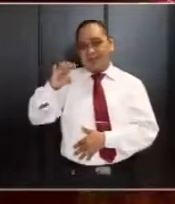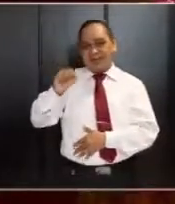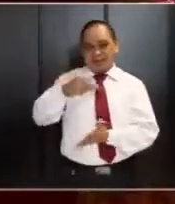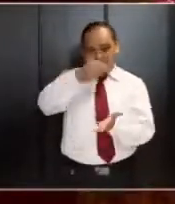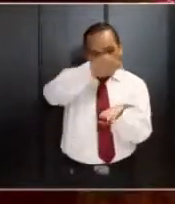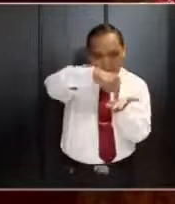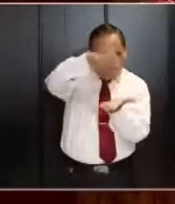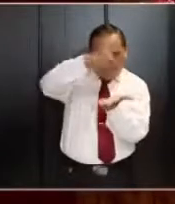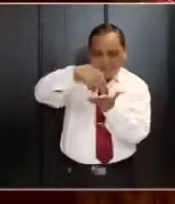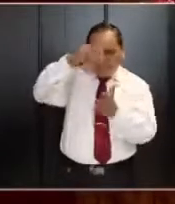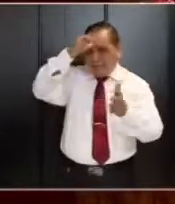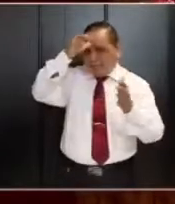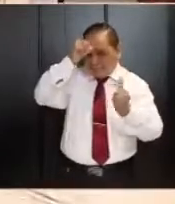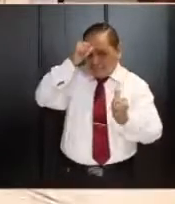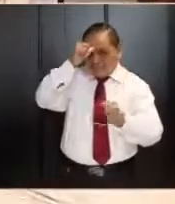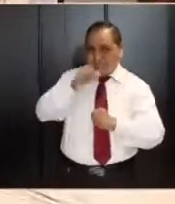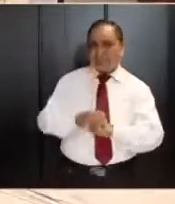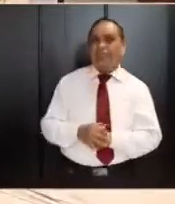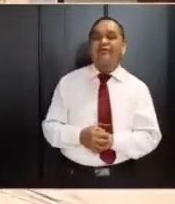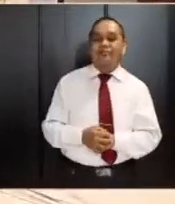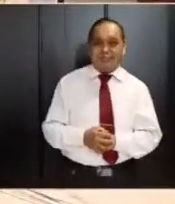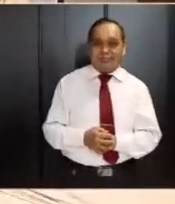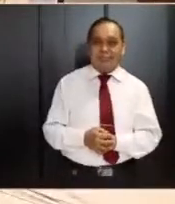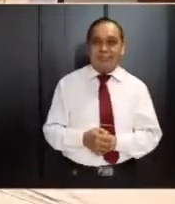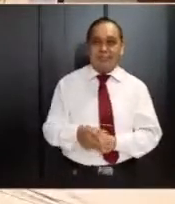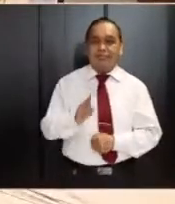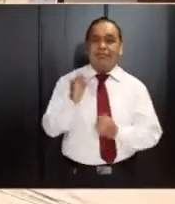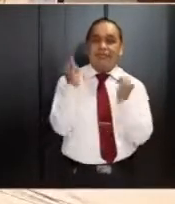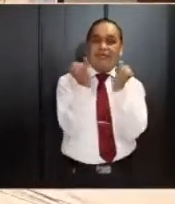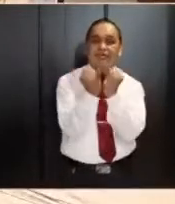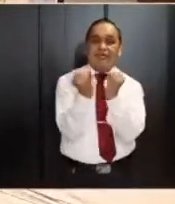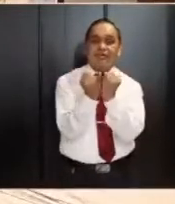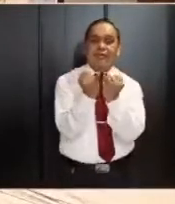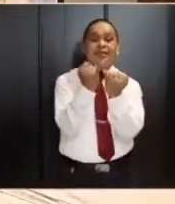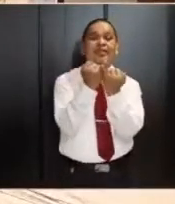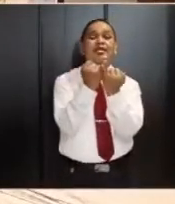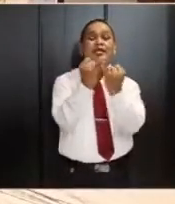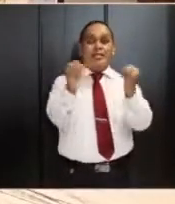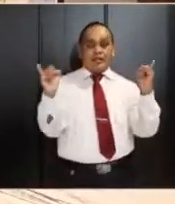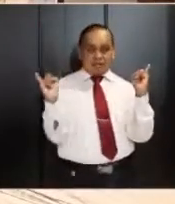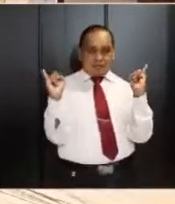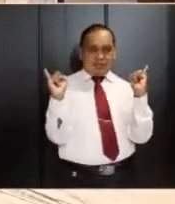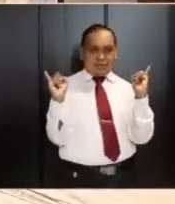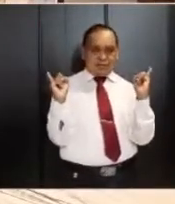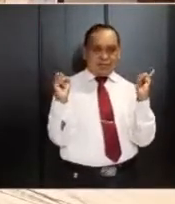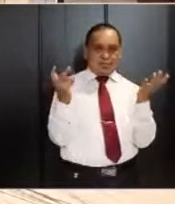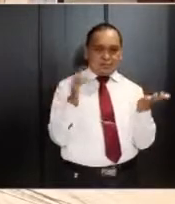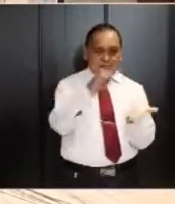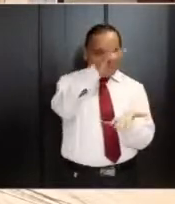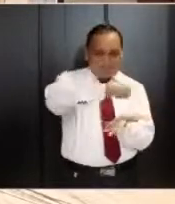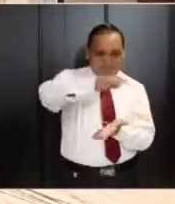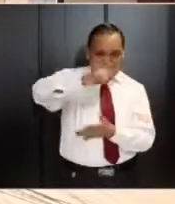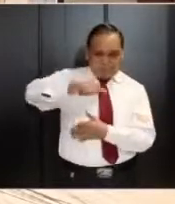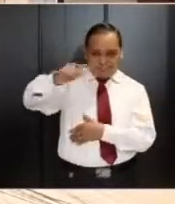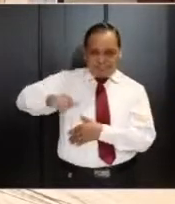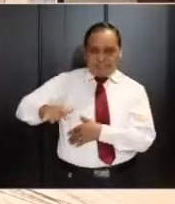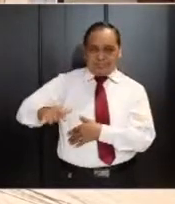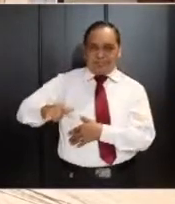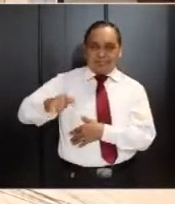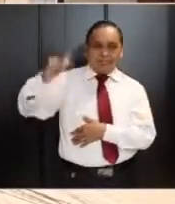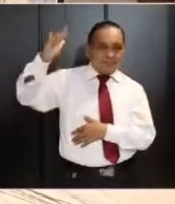nos da muchísimo gusto. Y en el caso de la vivienda, gobernadora, estamos listos para inaugurar un mes más, para únicamente, no